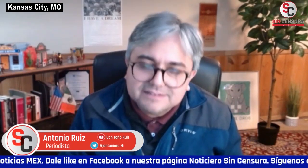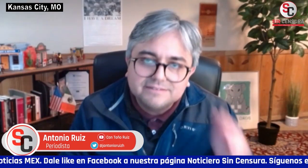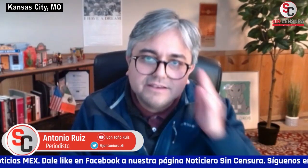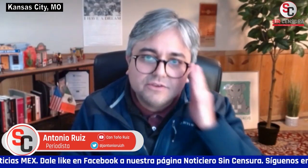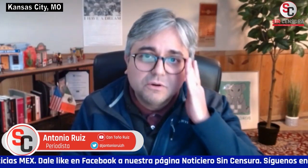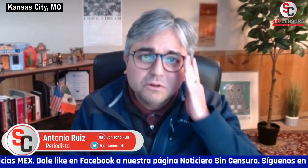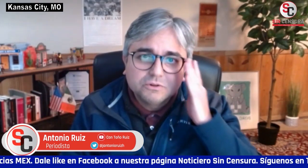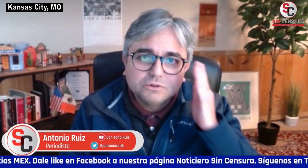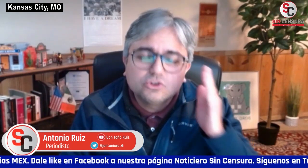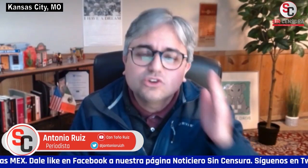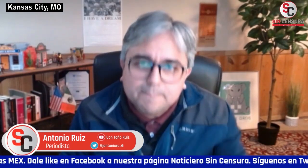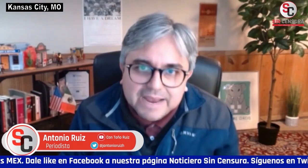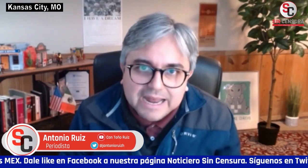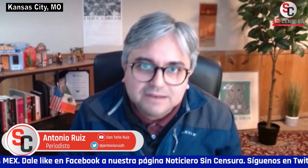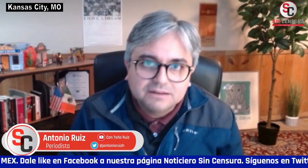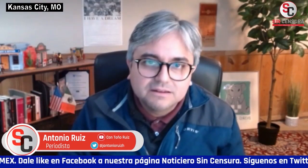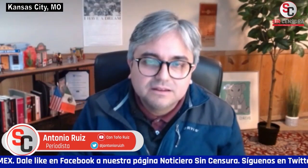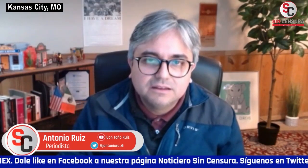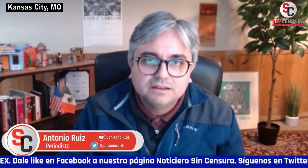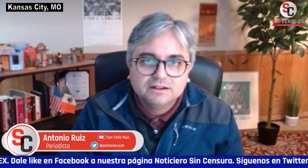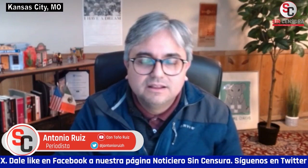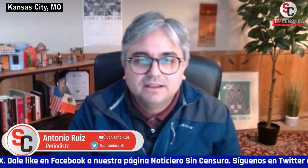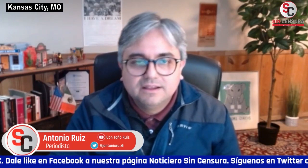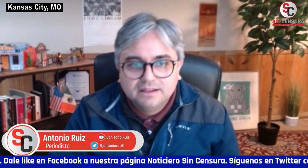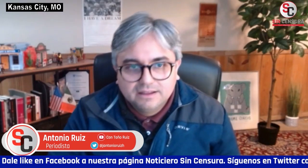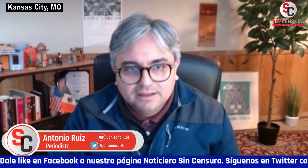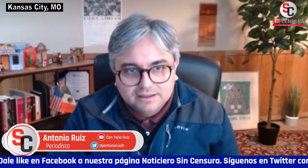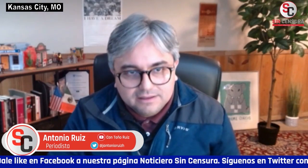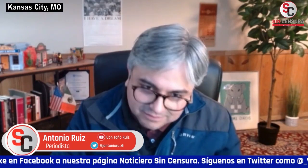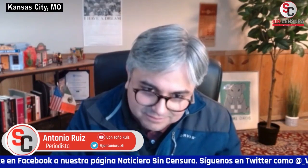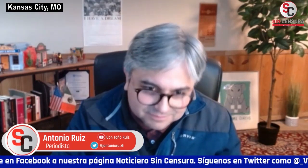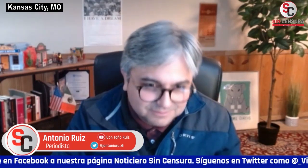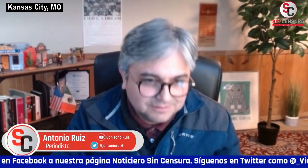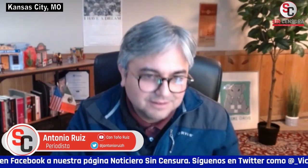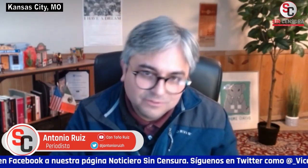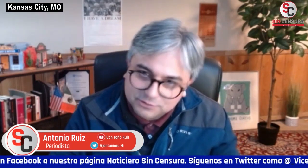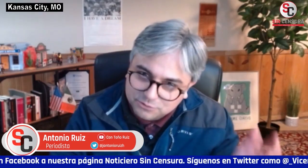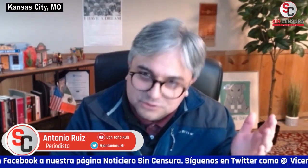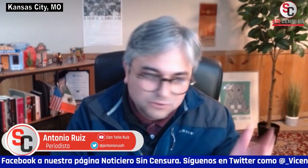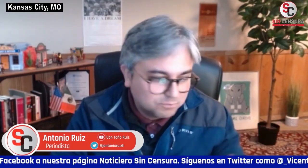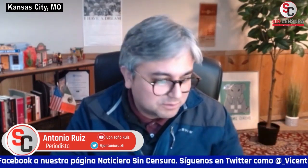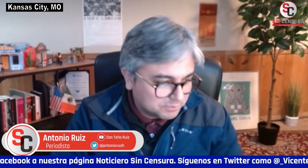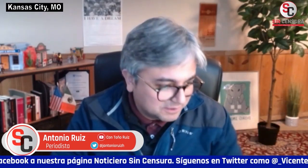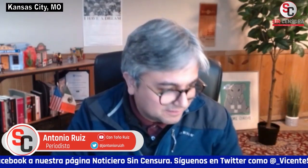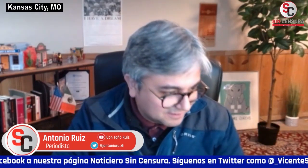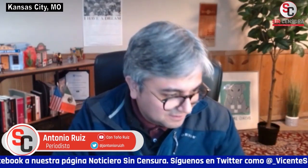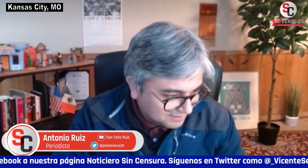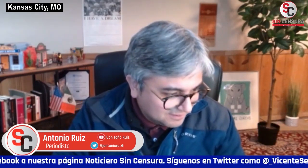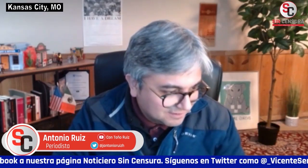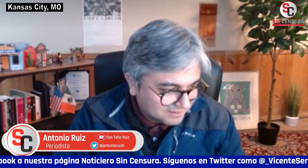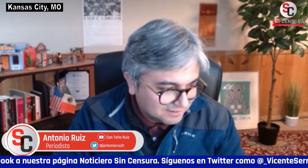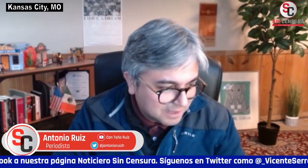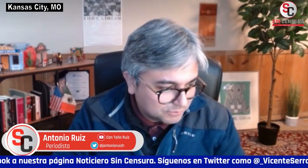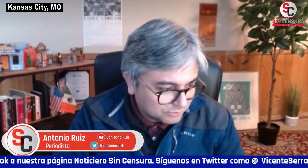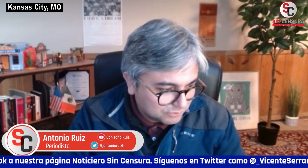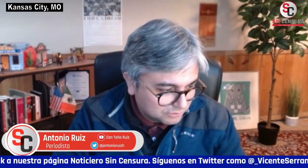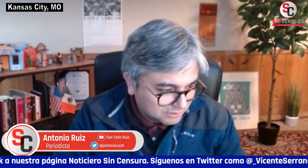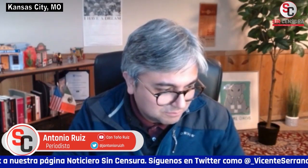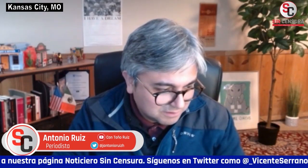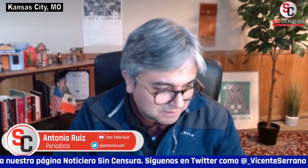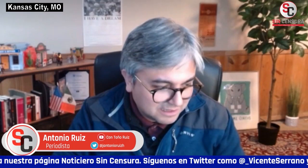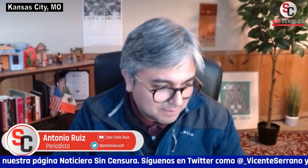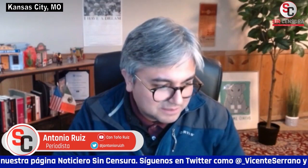Así de sencillo. Nos la pelan. Y le ofrezco disculpas por ese